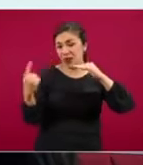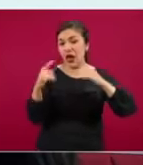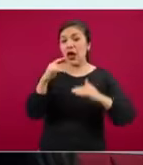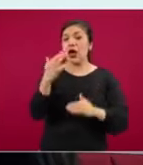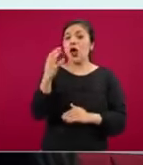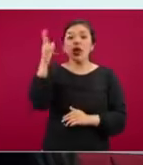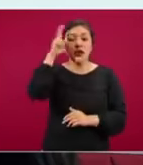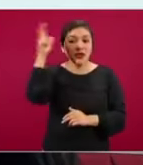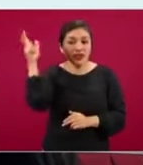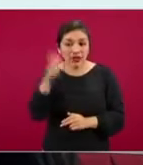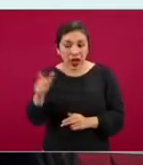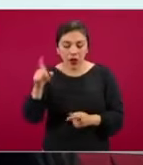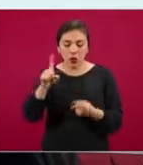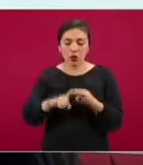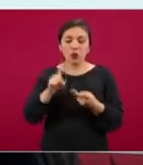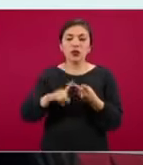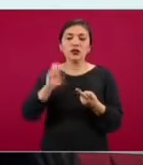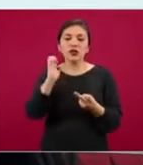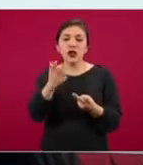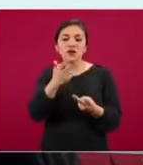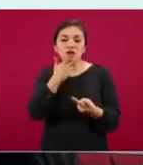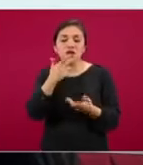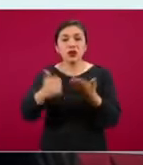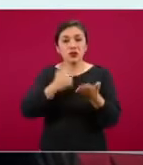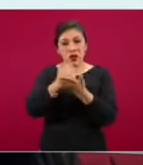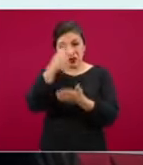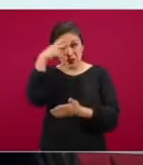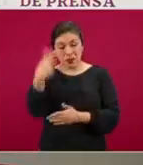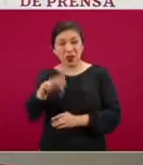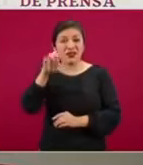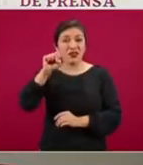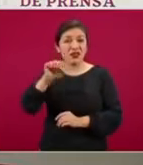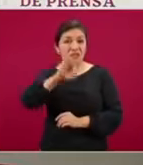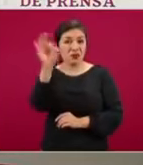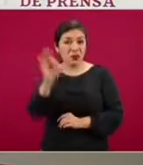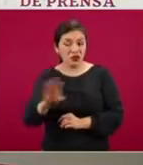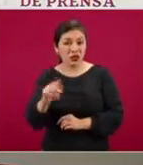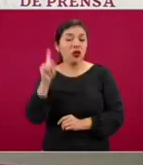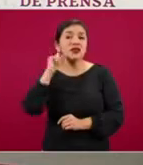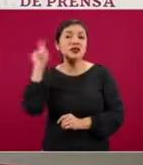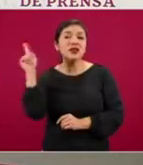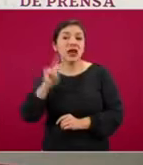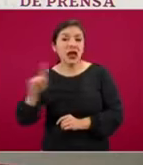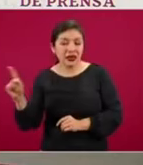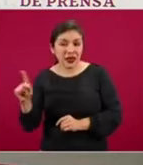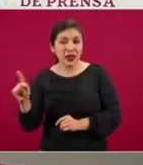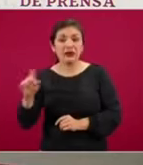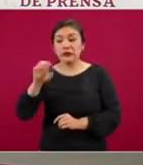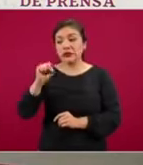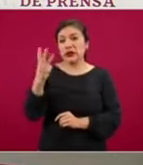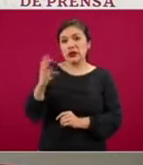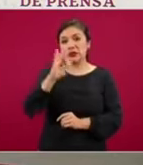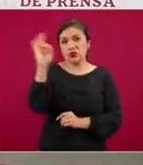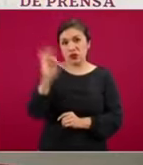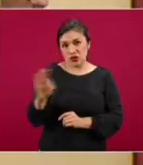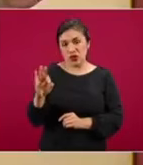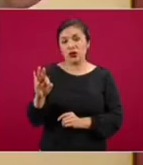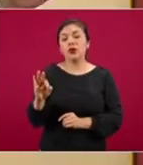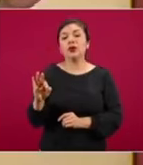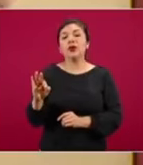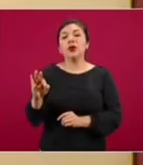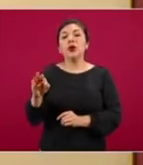está Hidalgo, lo sigue Chihuahua y Ciudad de México con un 60%, Zacatecas con un 63%, hablando de la